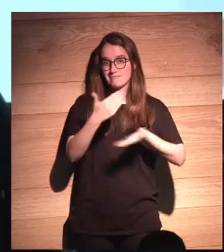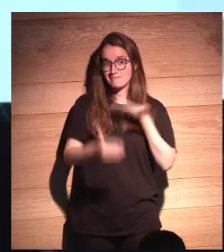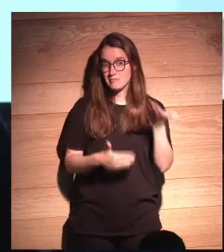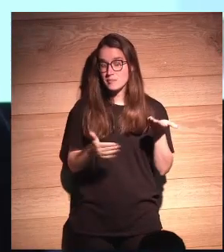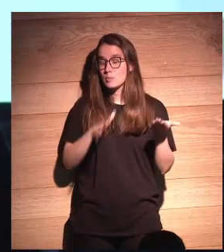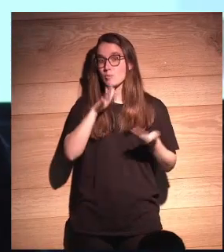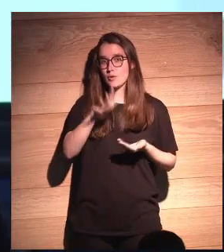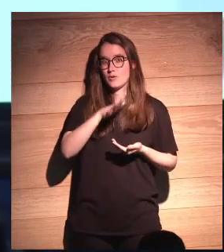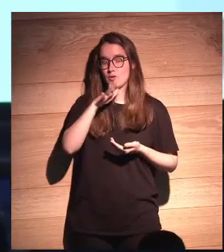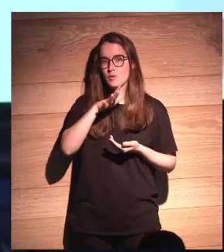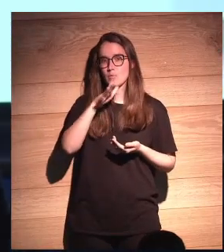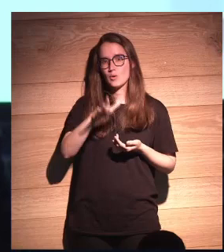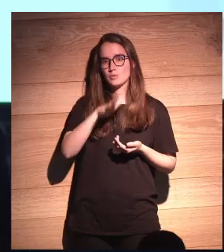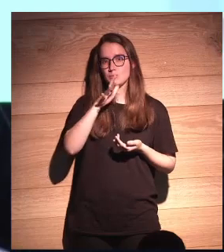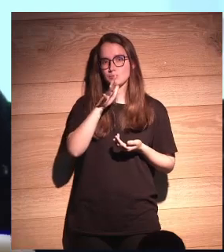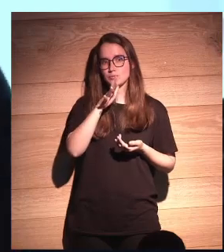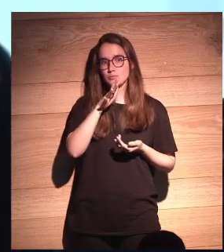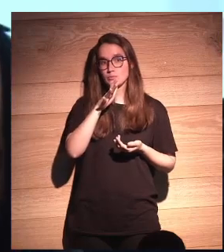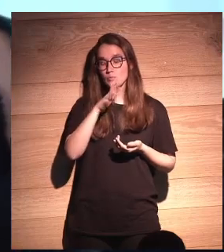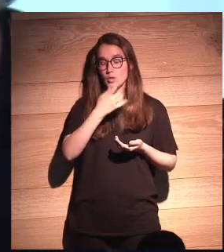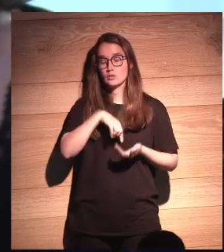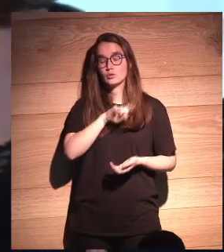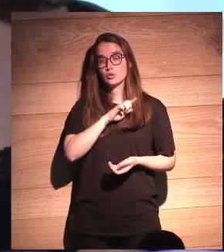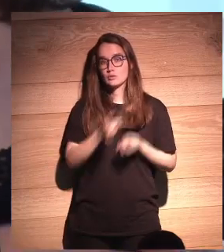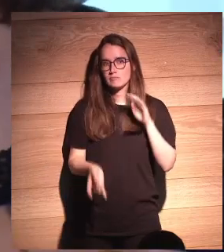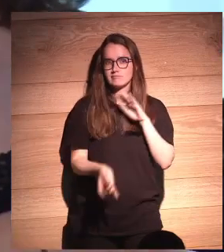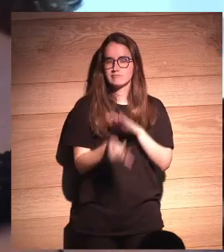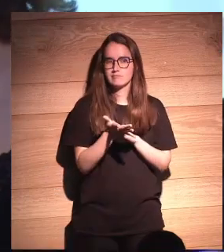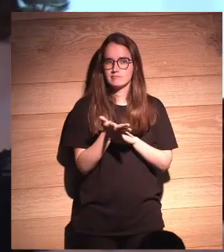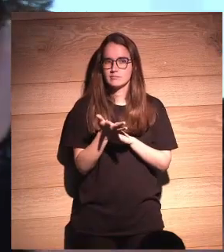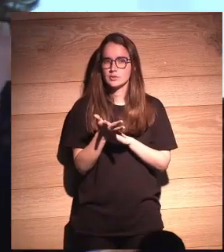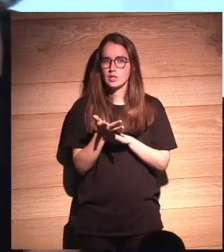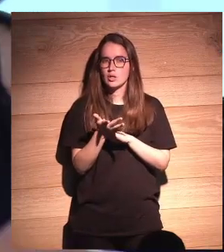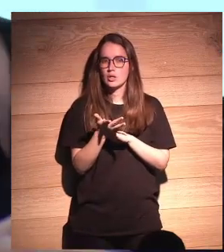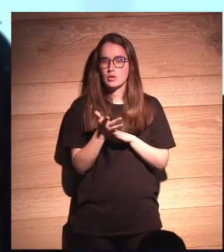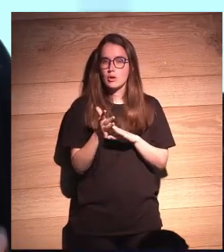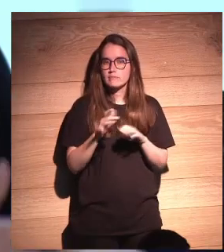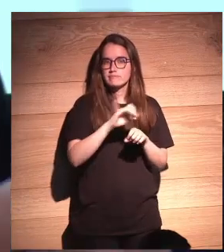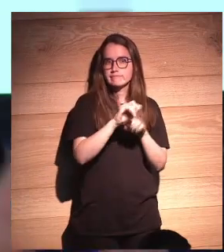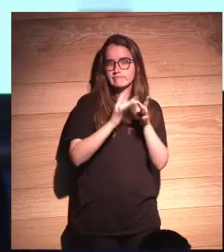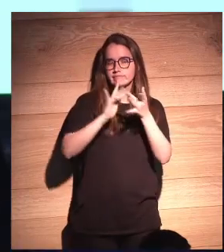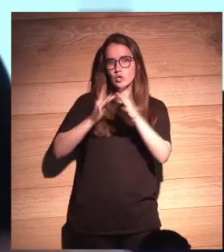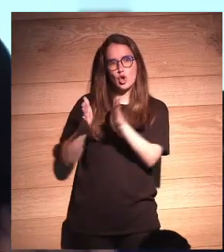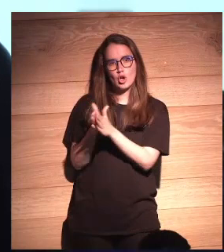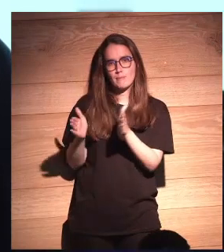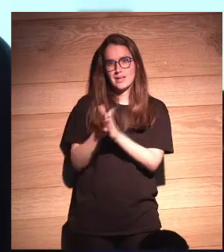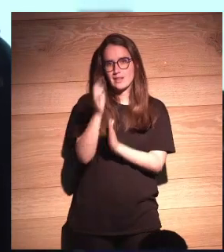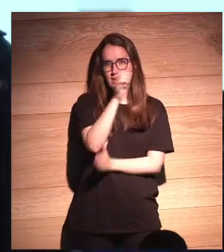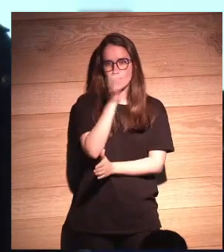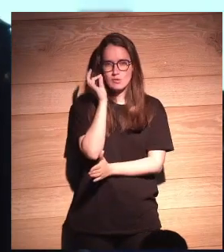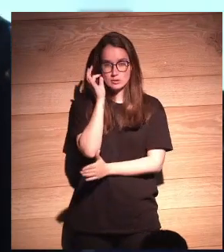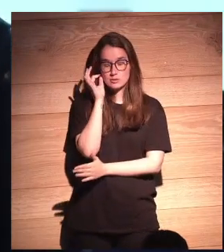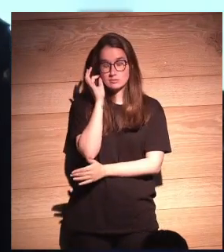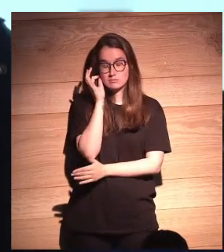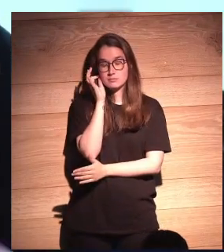proyecto. ¿Por qué digo eso? Pues porque cuando nosotras lo creamos estábamos rodeadas de distintos compañeros y